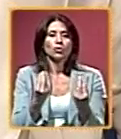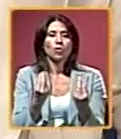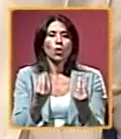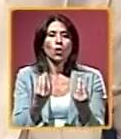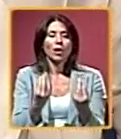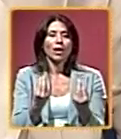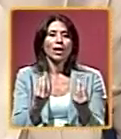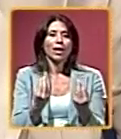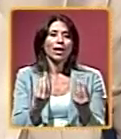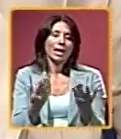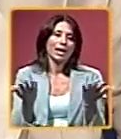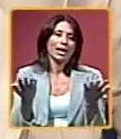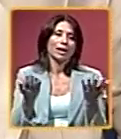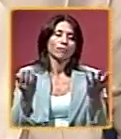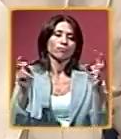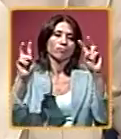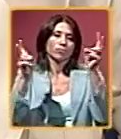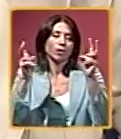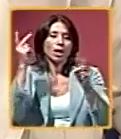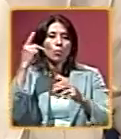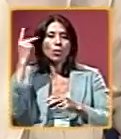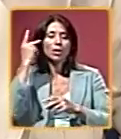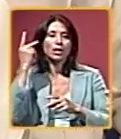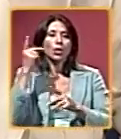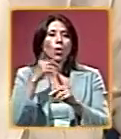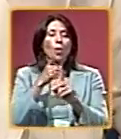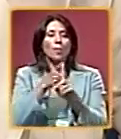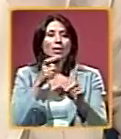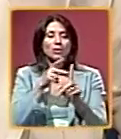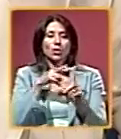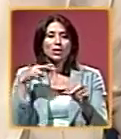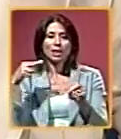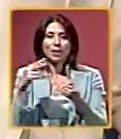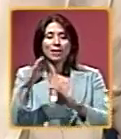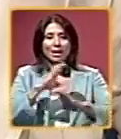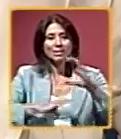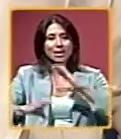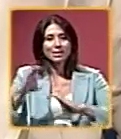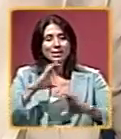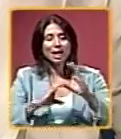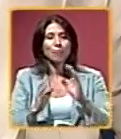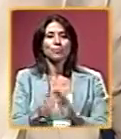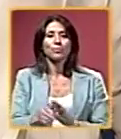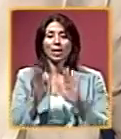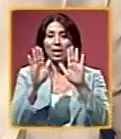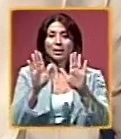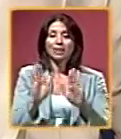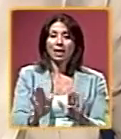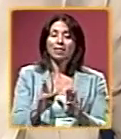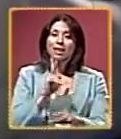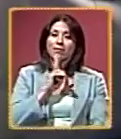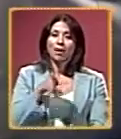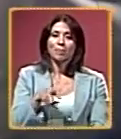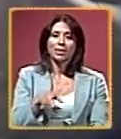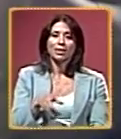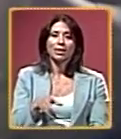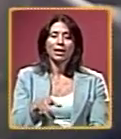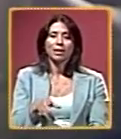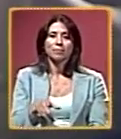el fenómeno de lo político, ¿verdad? Visto desde el lado de la ciencia. Excelente, y realmente,